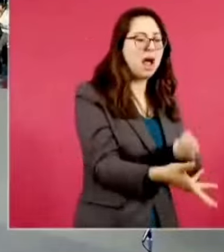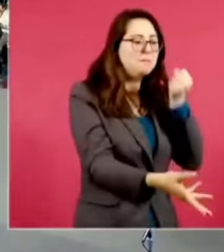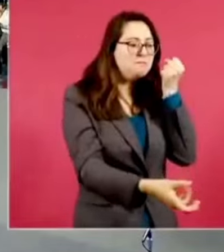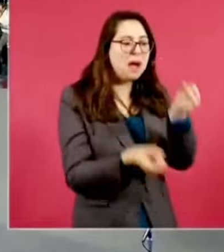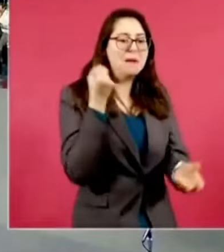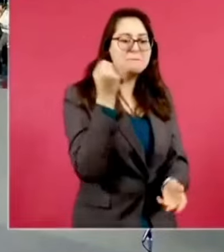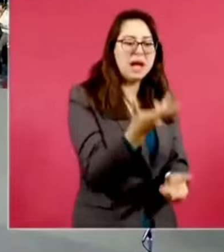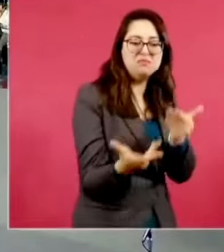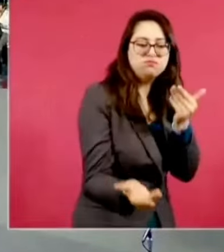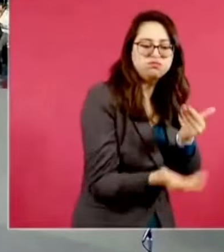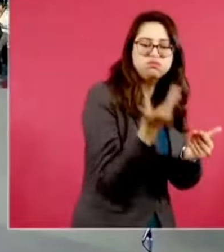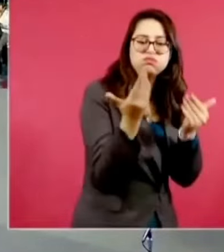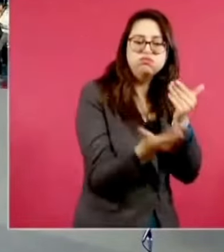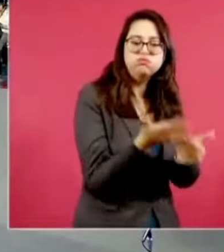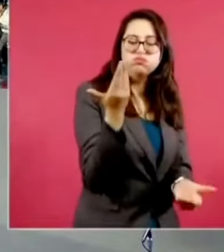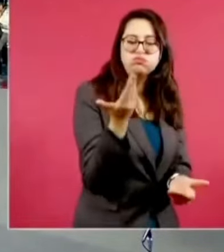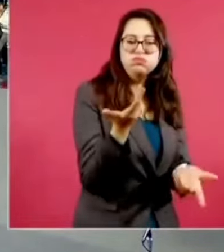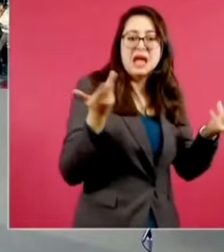Eso.